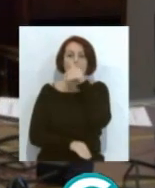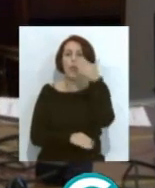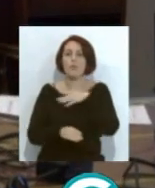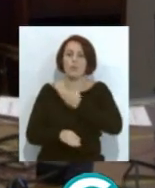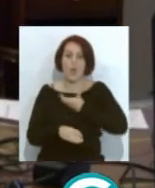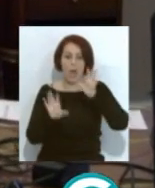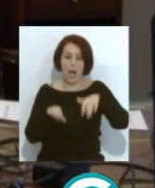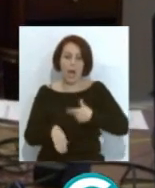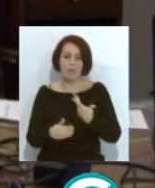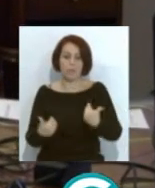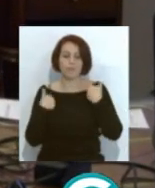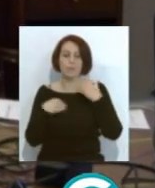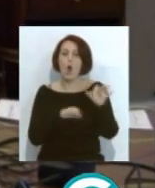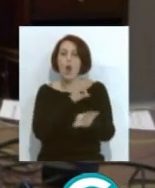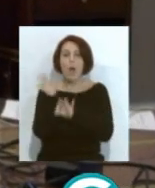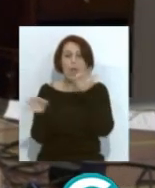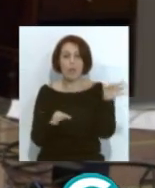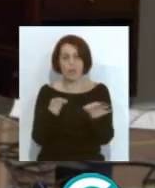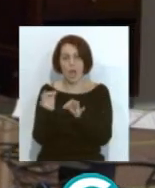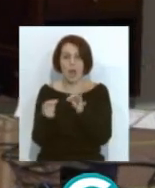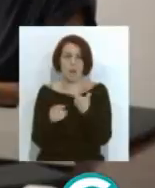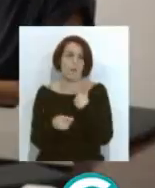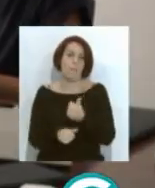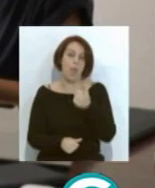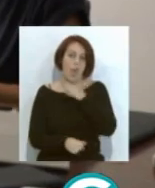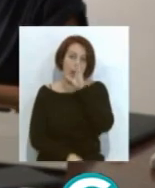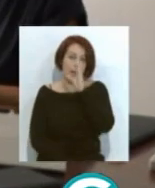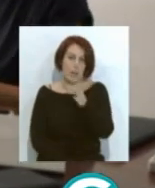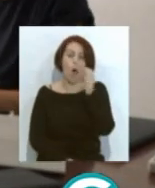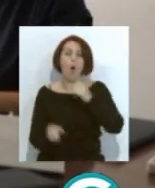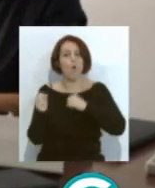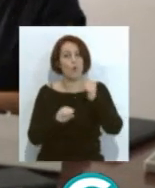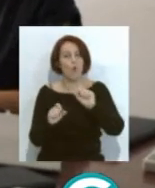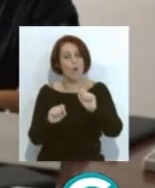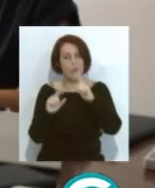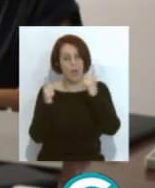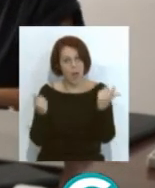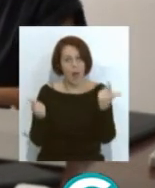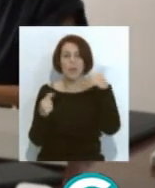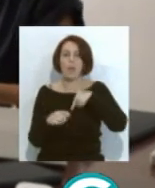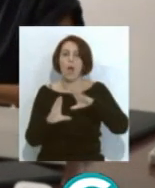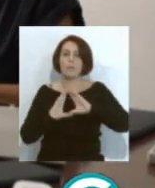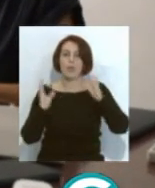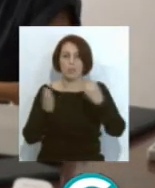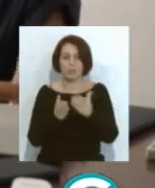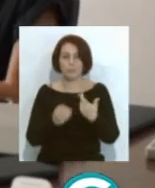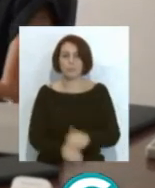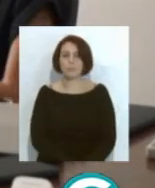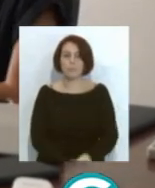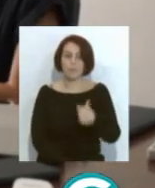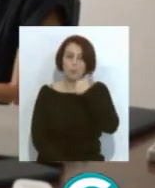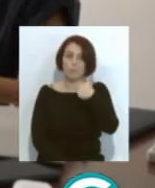Ayuntamiento de Cádiz el que pase a organizar de forma más directa el concurso oficial de agrupaciones. Como decimos,